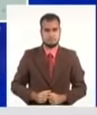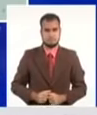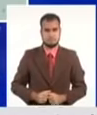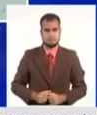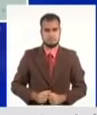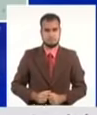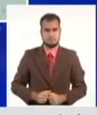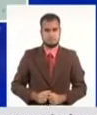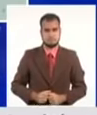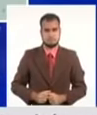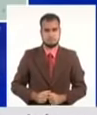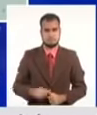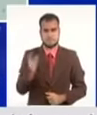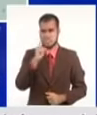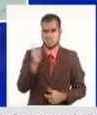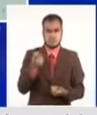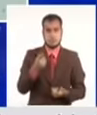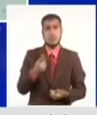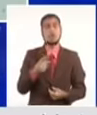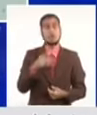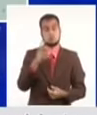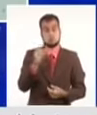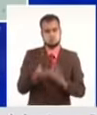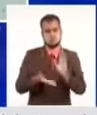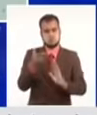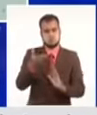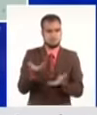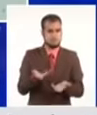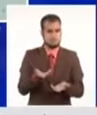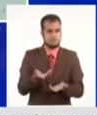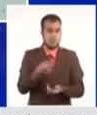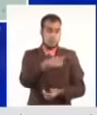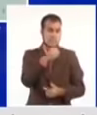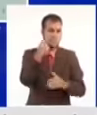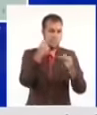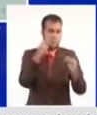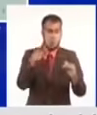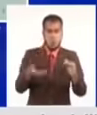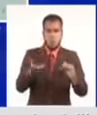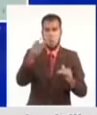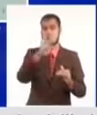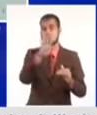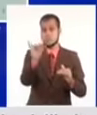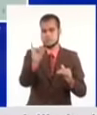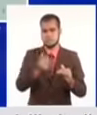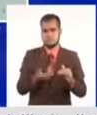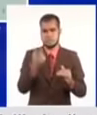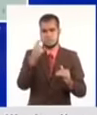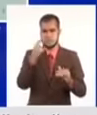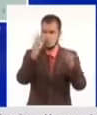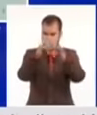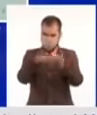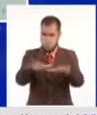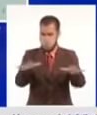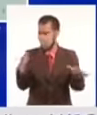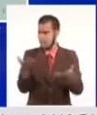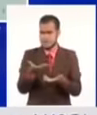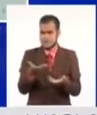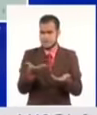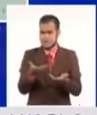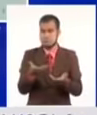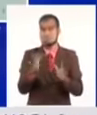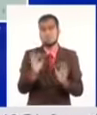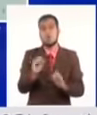de 86 más que la jornada anterior, disperso, como ha sido últimamente, en sus